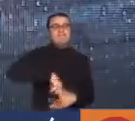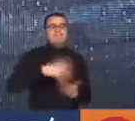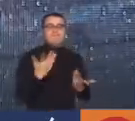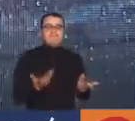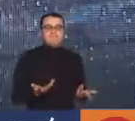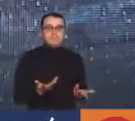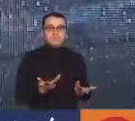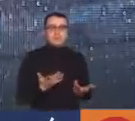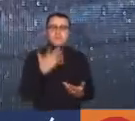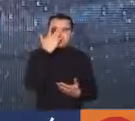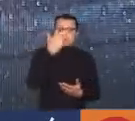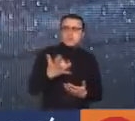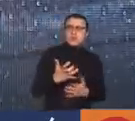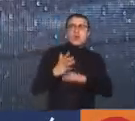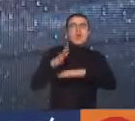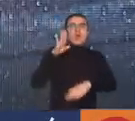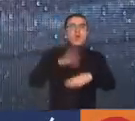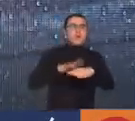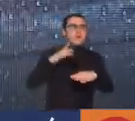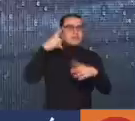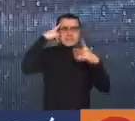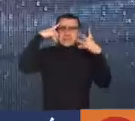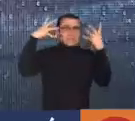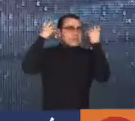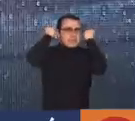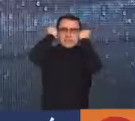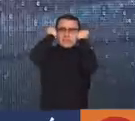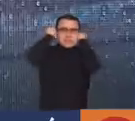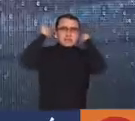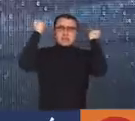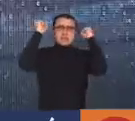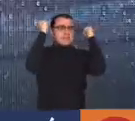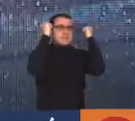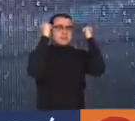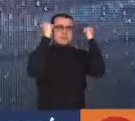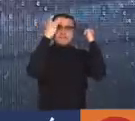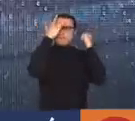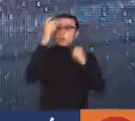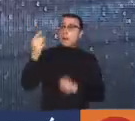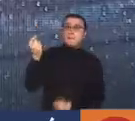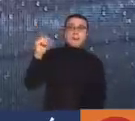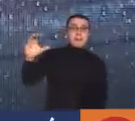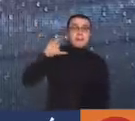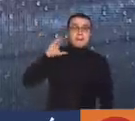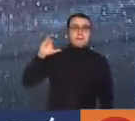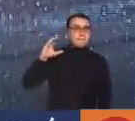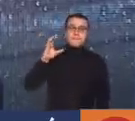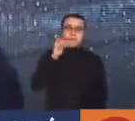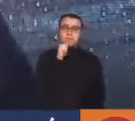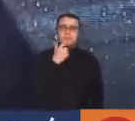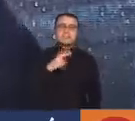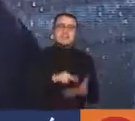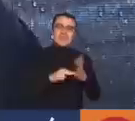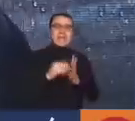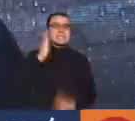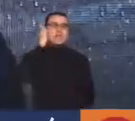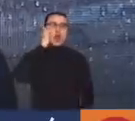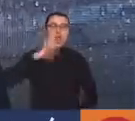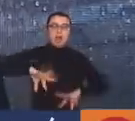del estrés que vive una persona por falta de seguridad, que no es solamente que no le roben a uno el